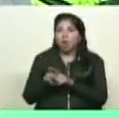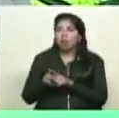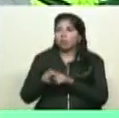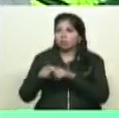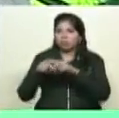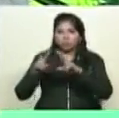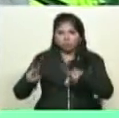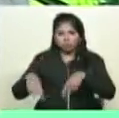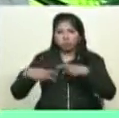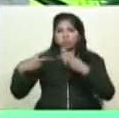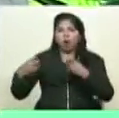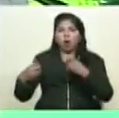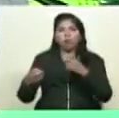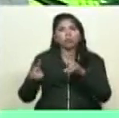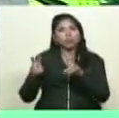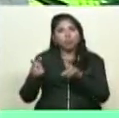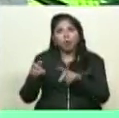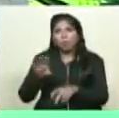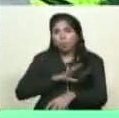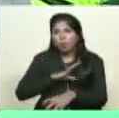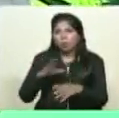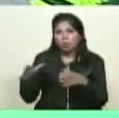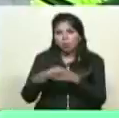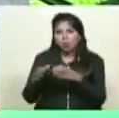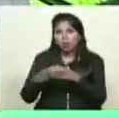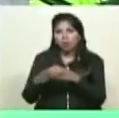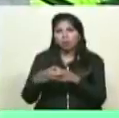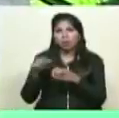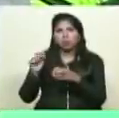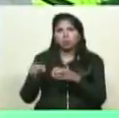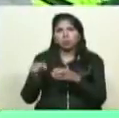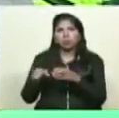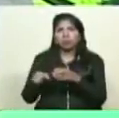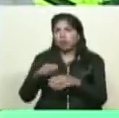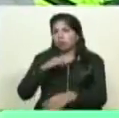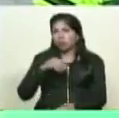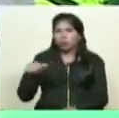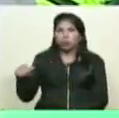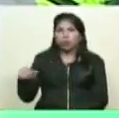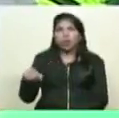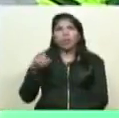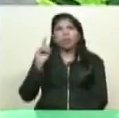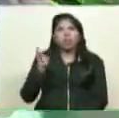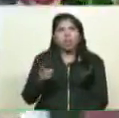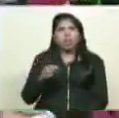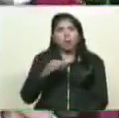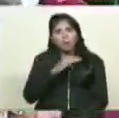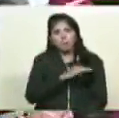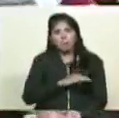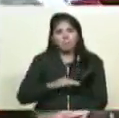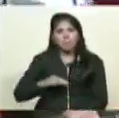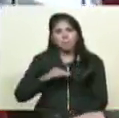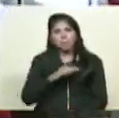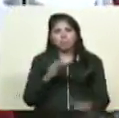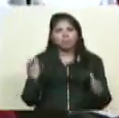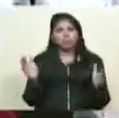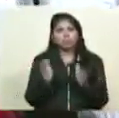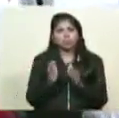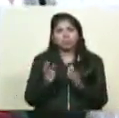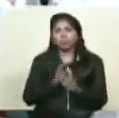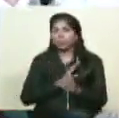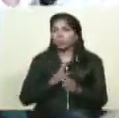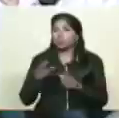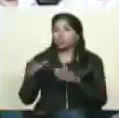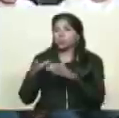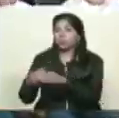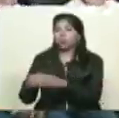como ustedes lo están haciendo en el azúcar. Así que anuncio la creación de una micromisión productiva del sector azúcar